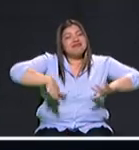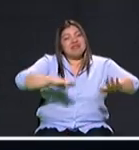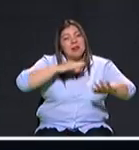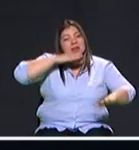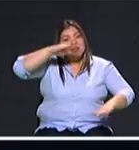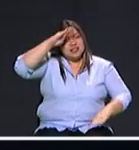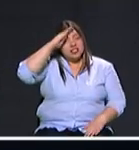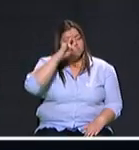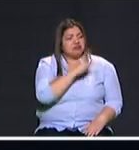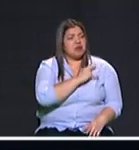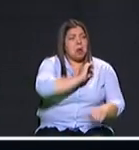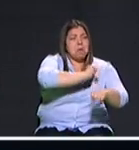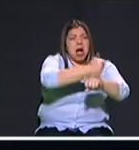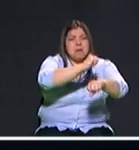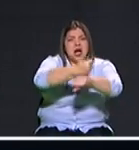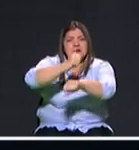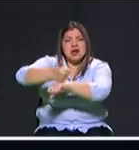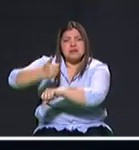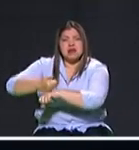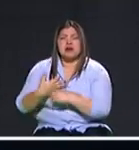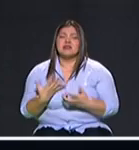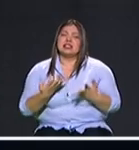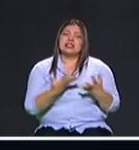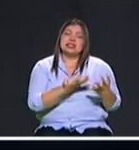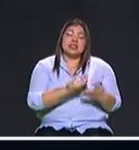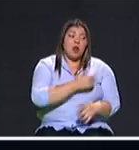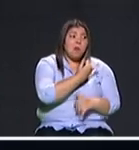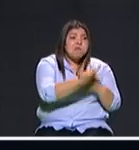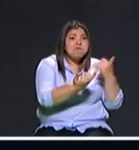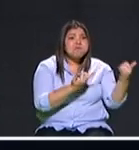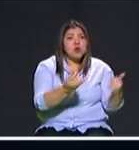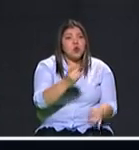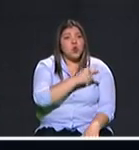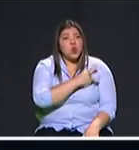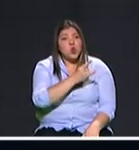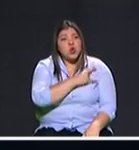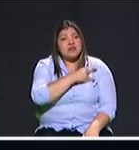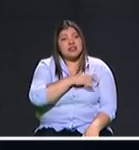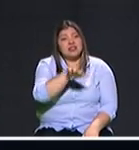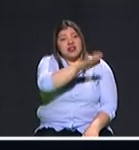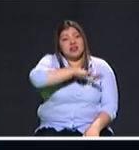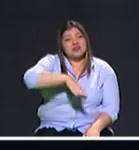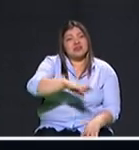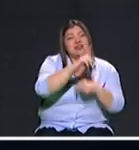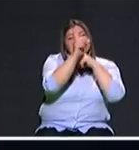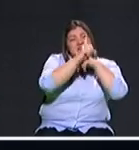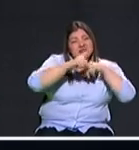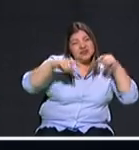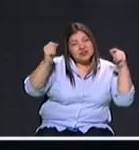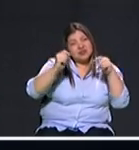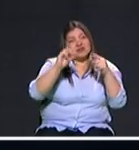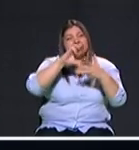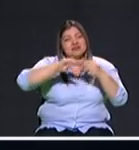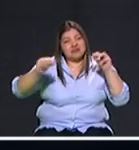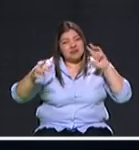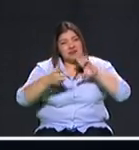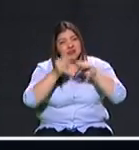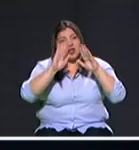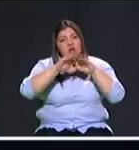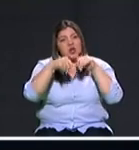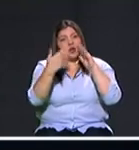universitarios qué significa eso fortalecer la ciudadela por ejemplo pedronel que es la del tecnológico el pasqual bradl